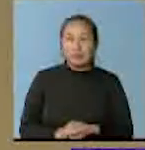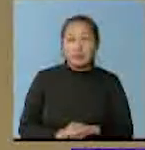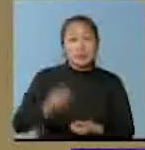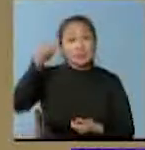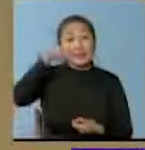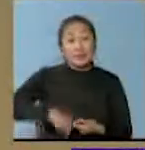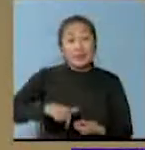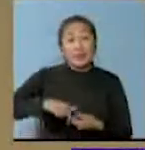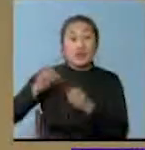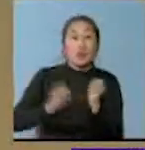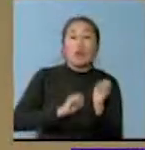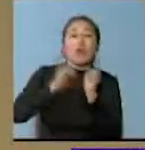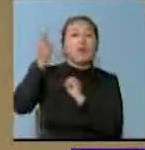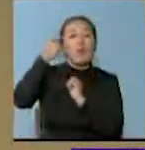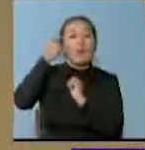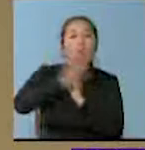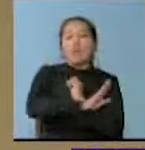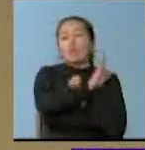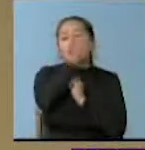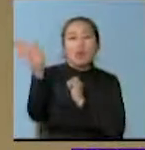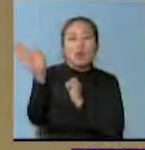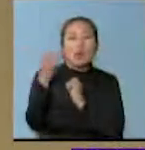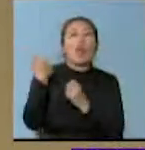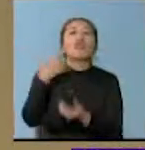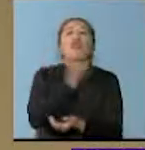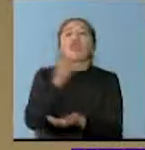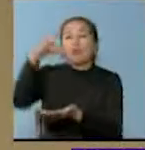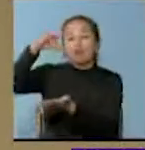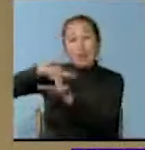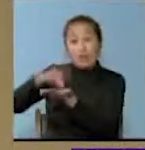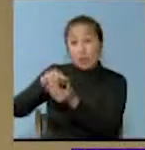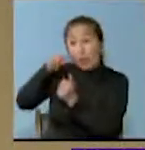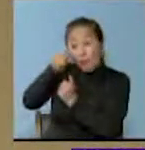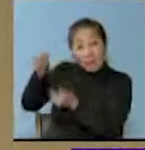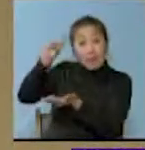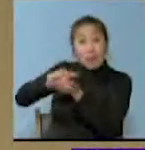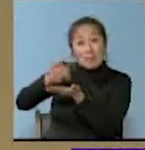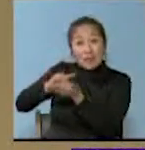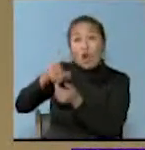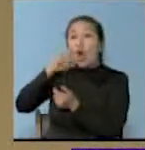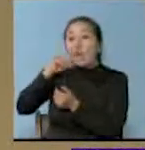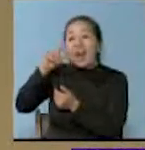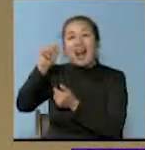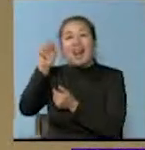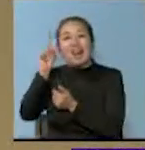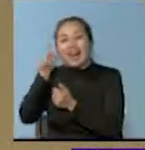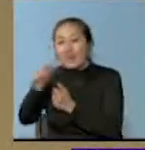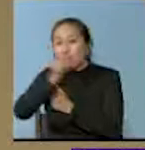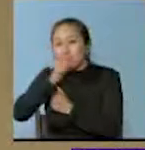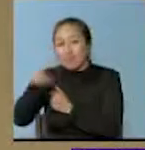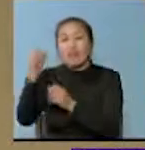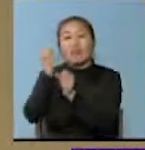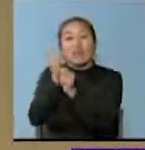Y ahora nos trasladamos con la información a Ciudad Perico. Allí está Carlos Lara trabajando en